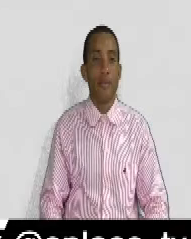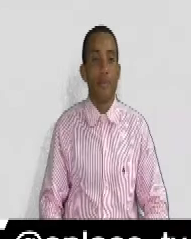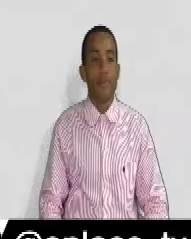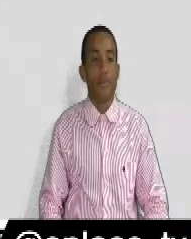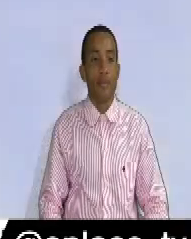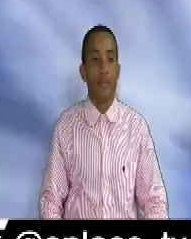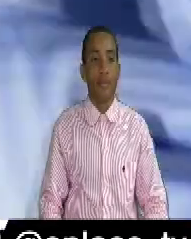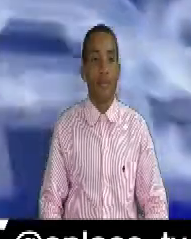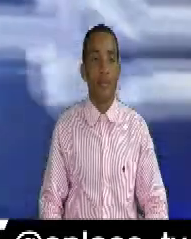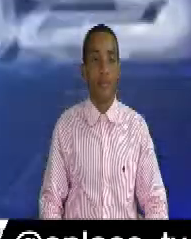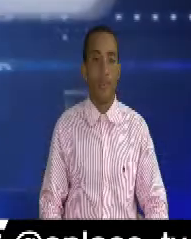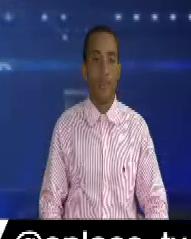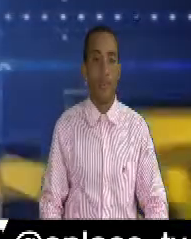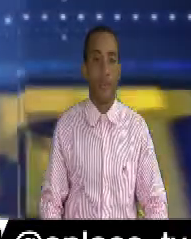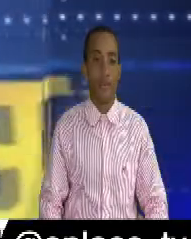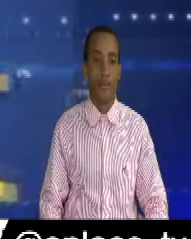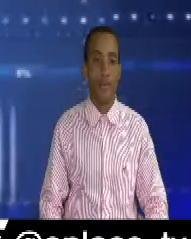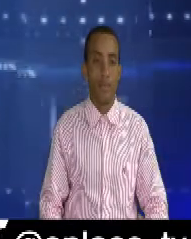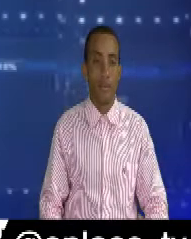Impala Terminals.